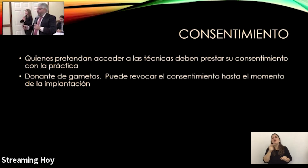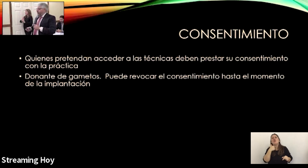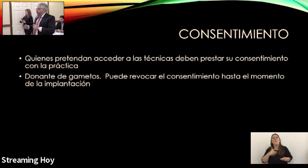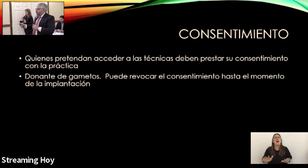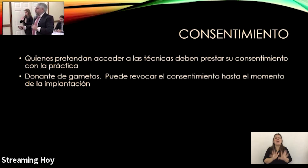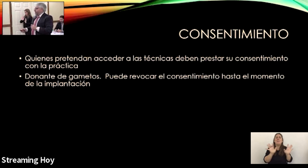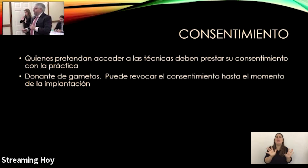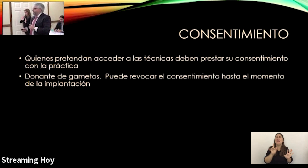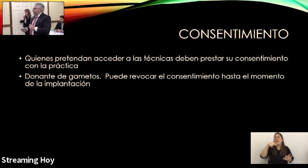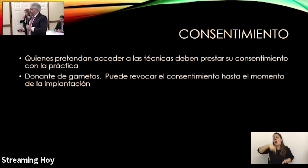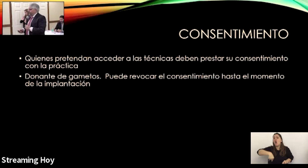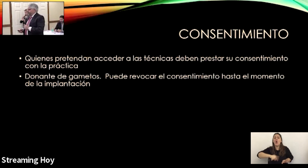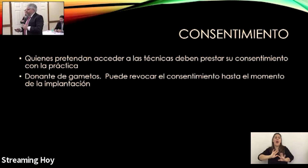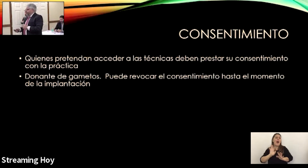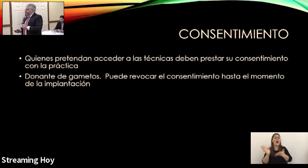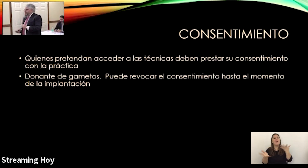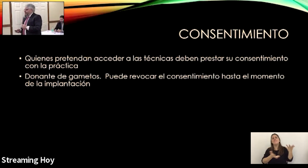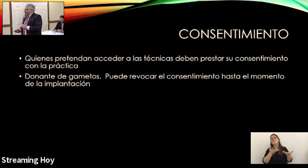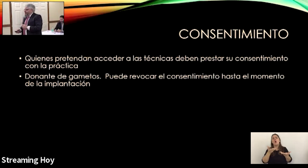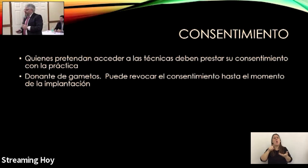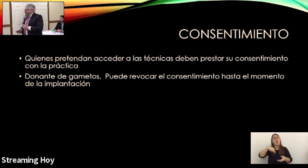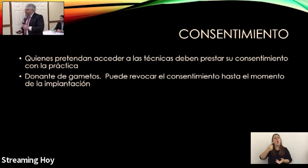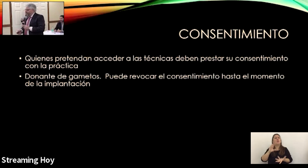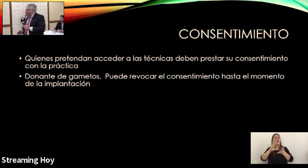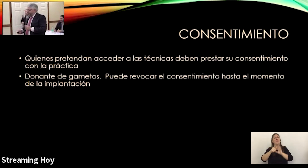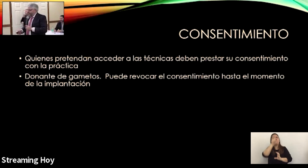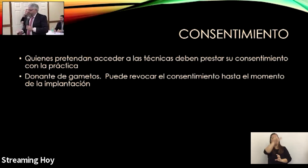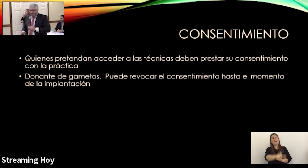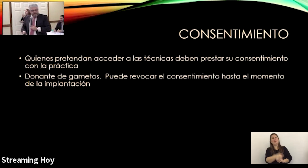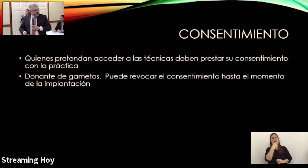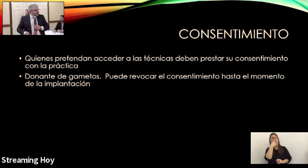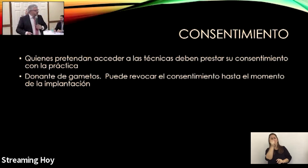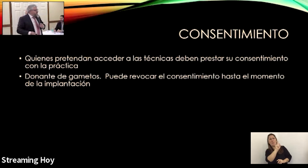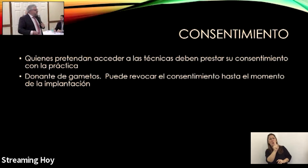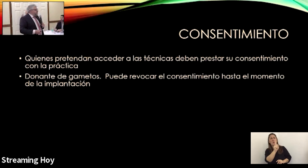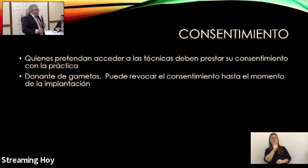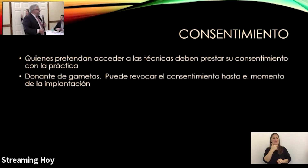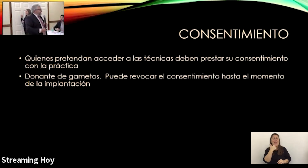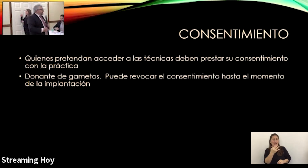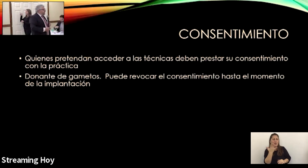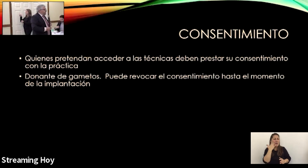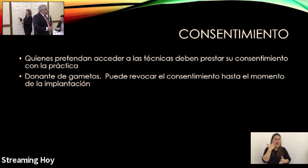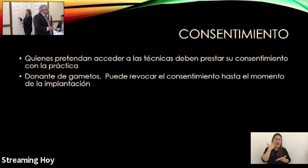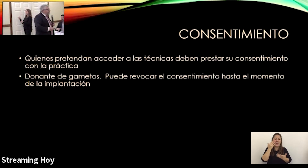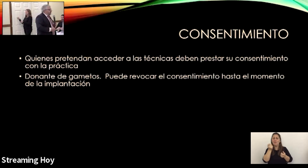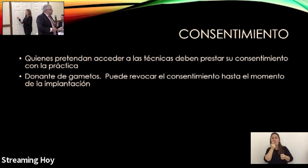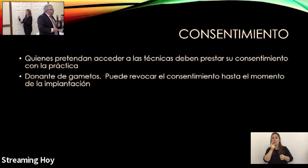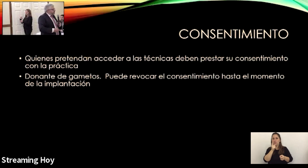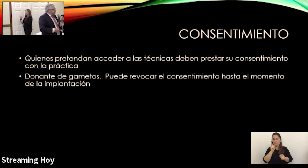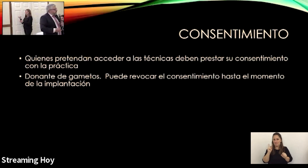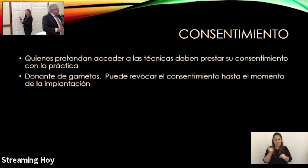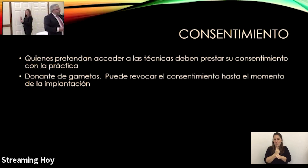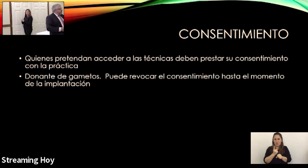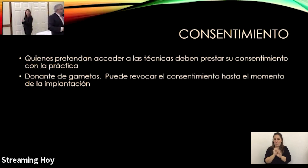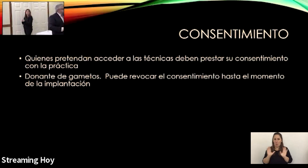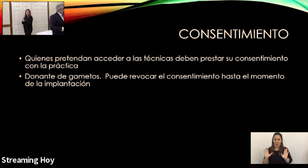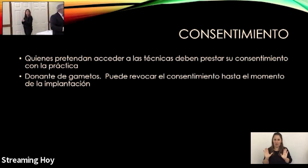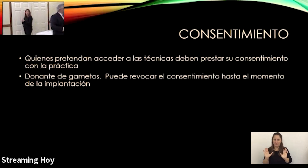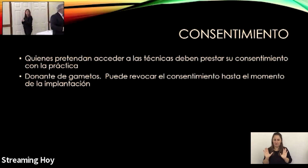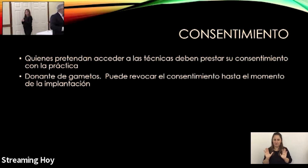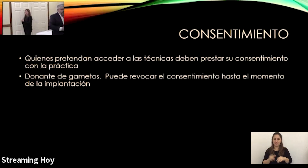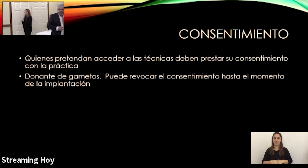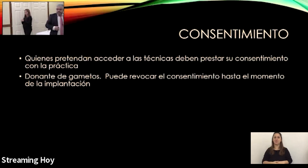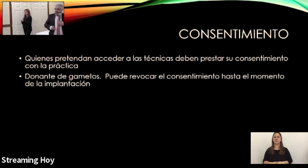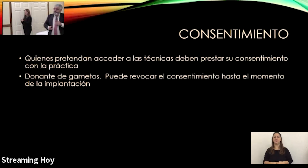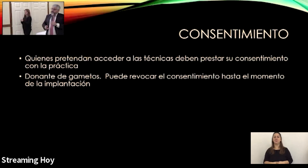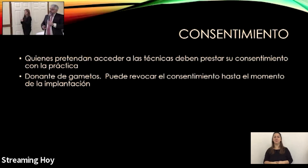ahora hubiéramos buscado otro donante, no me gusta el chico como salió, cosas por el estilo. ¿Sí? Bien,